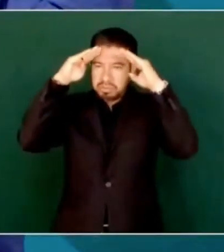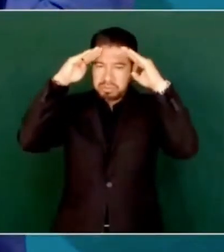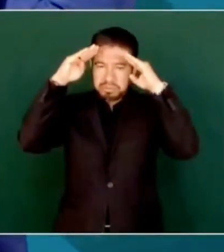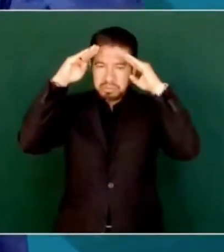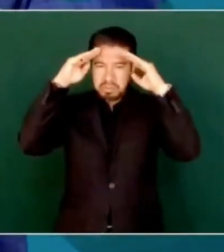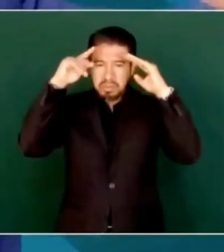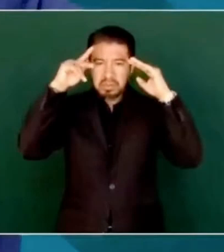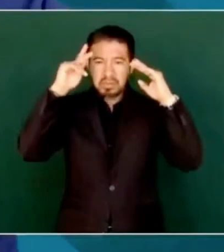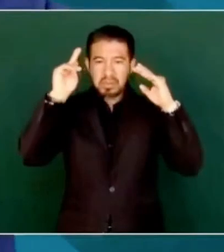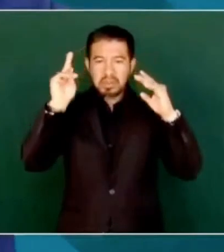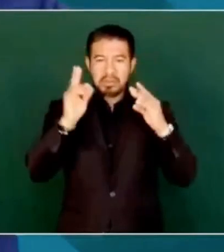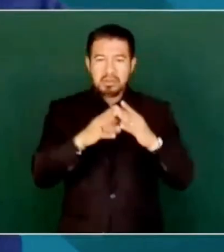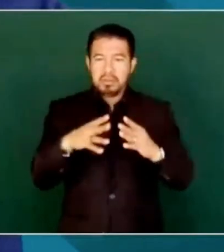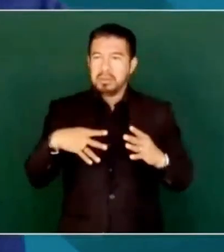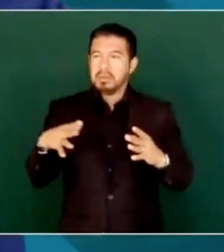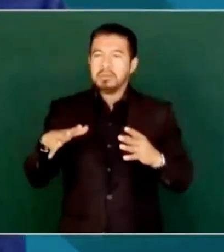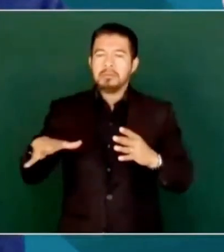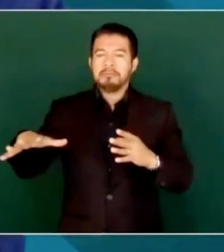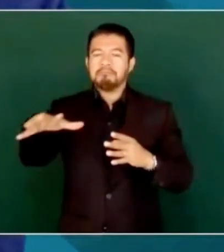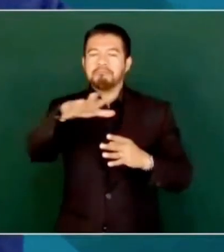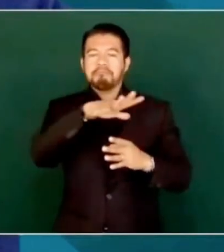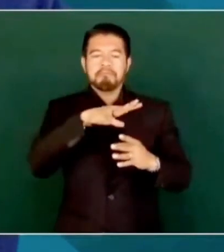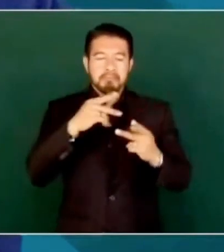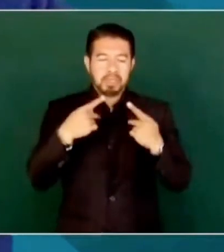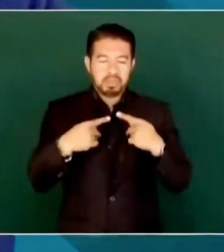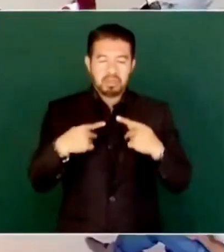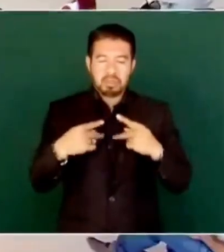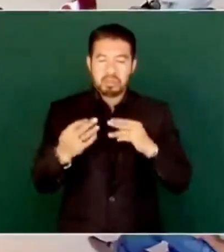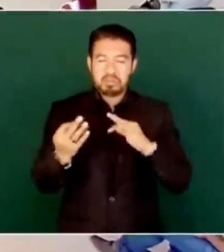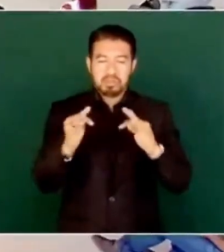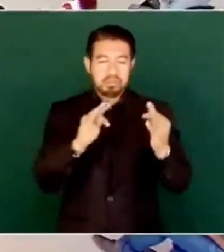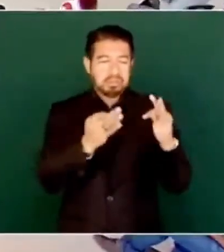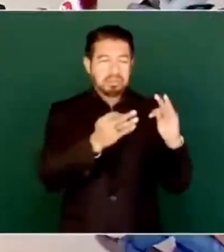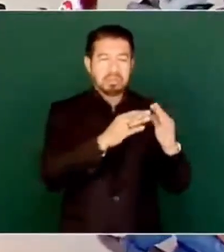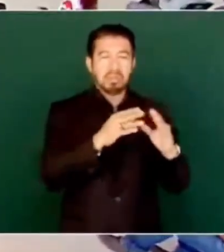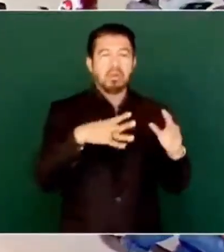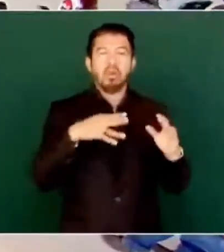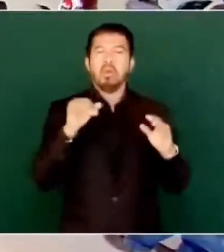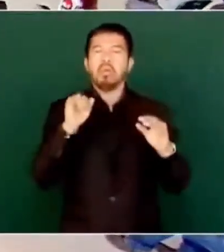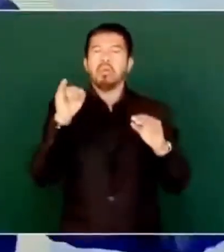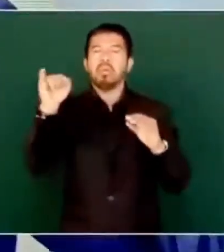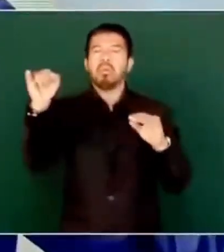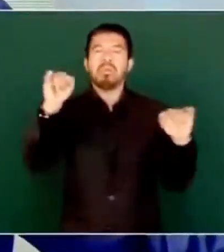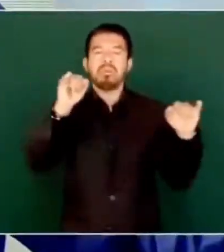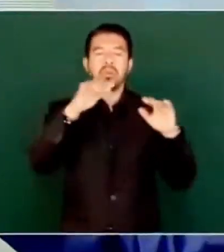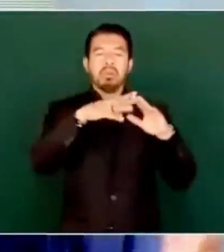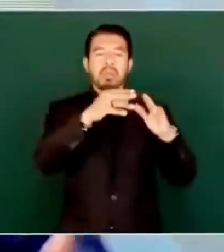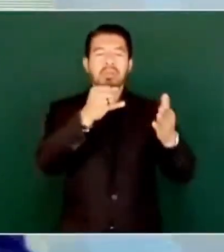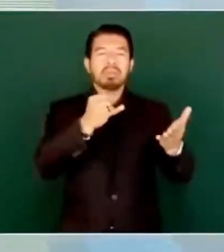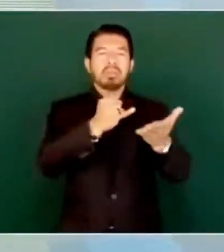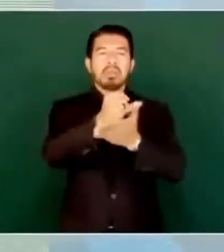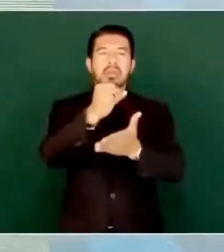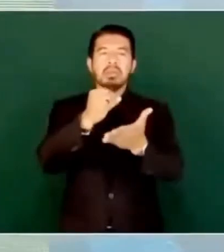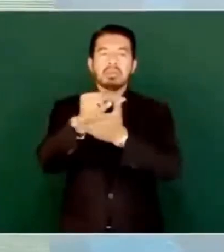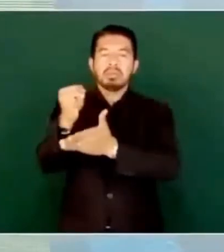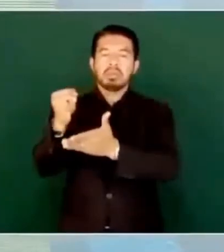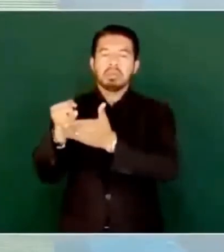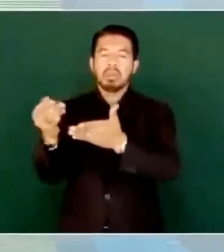sus círculos más cercanos o más lejanos toman